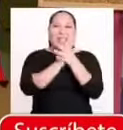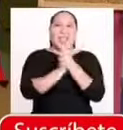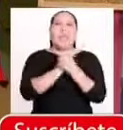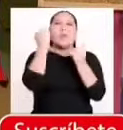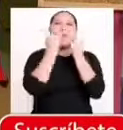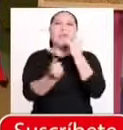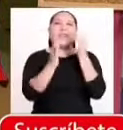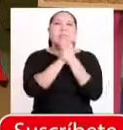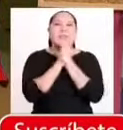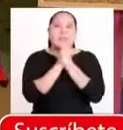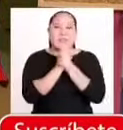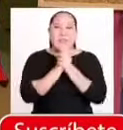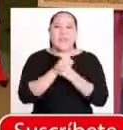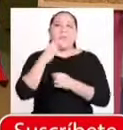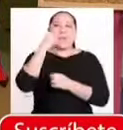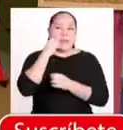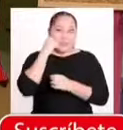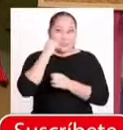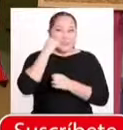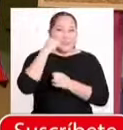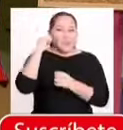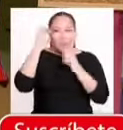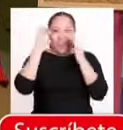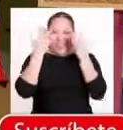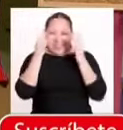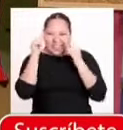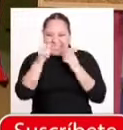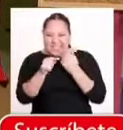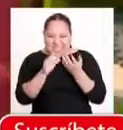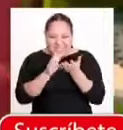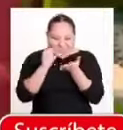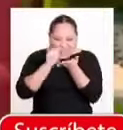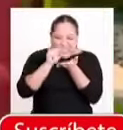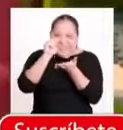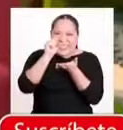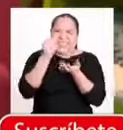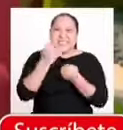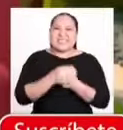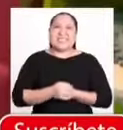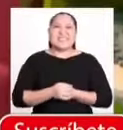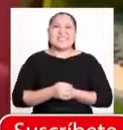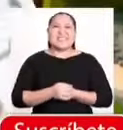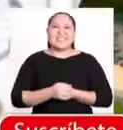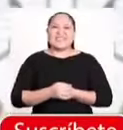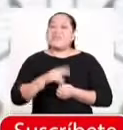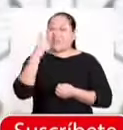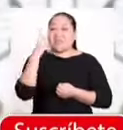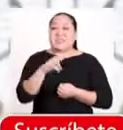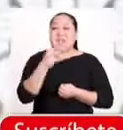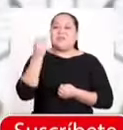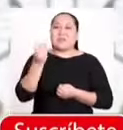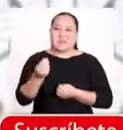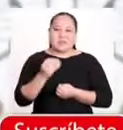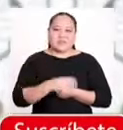última amiga, marrón. ¡Parece una semilla! ¡Ahora vamos a ver por qué!